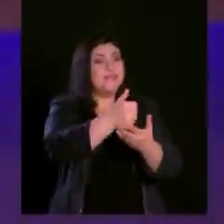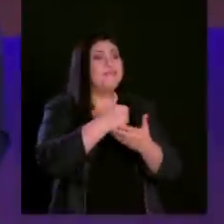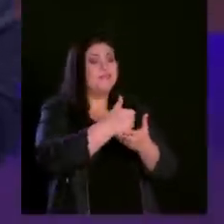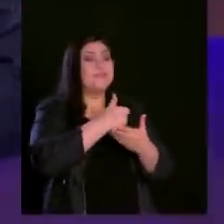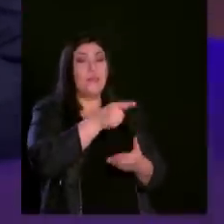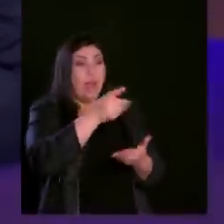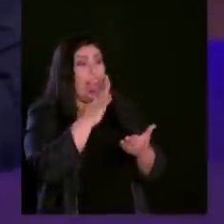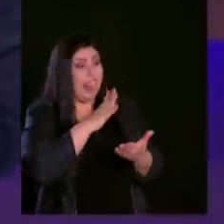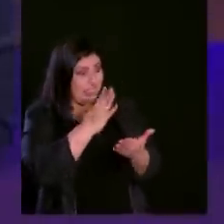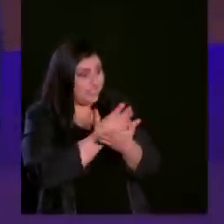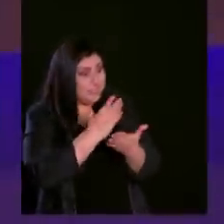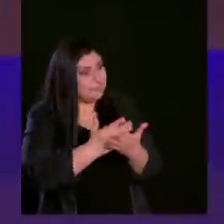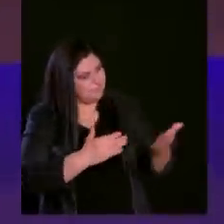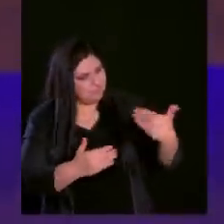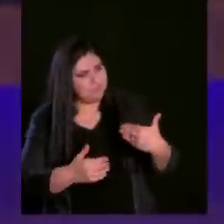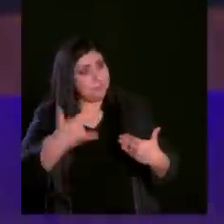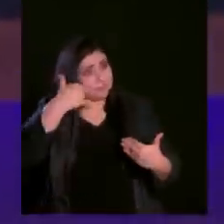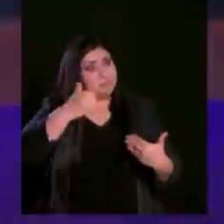ven